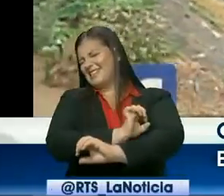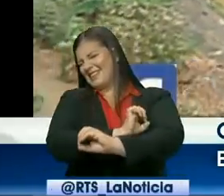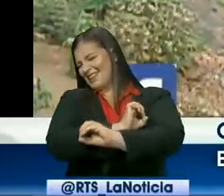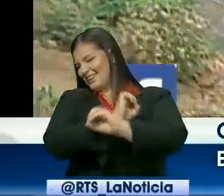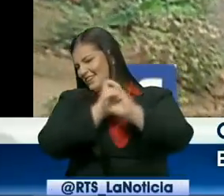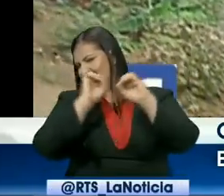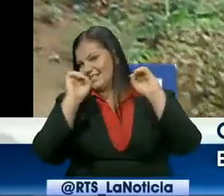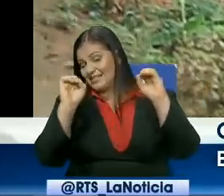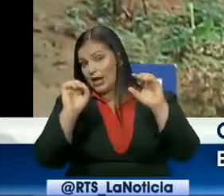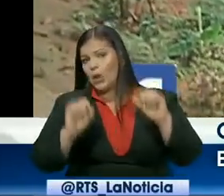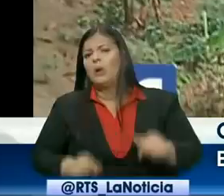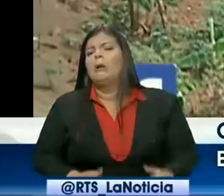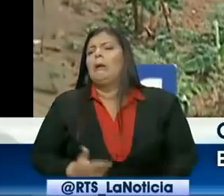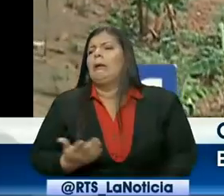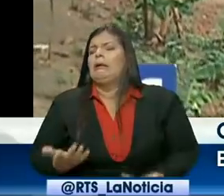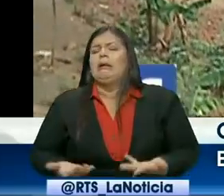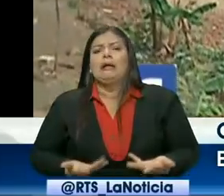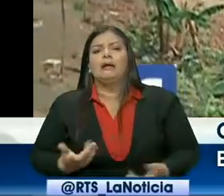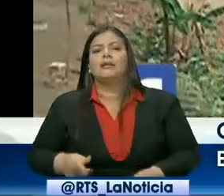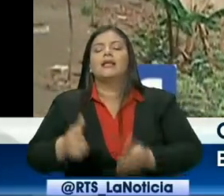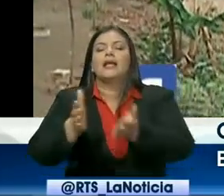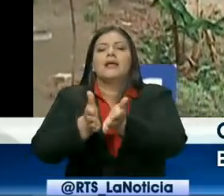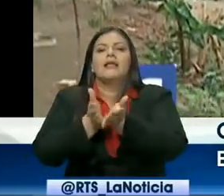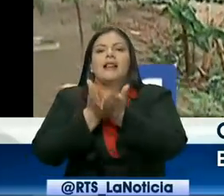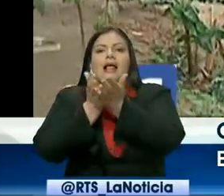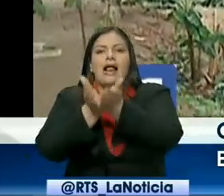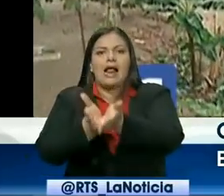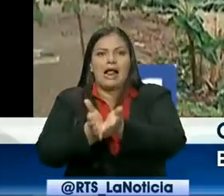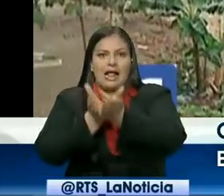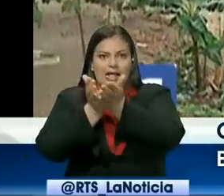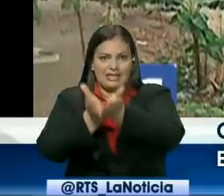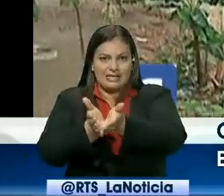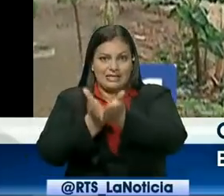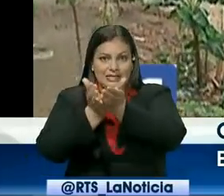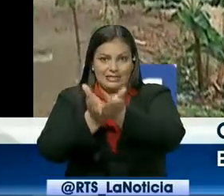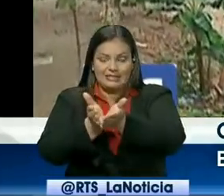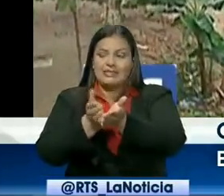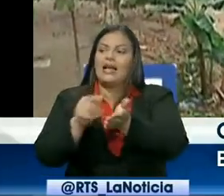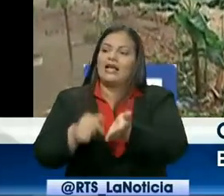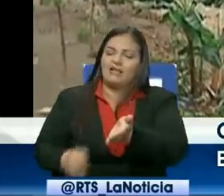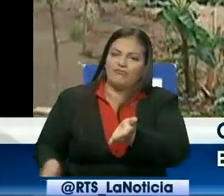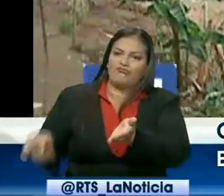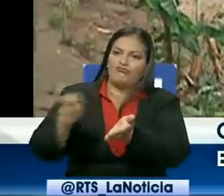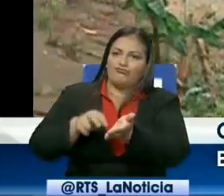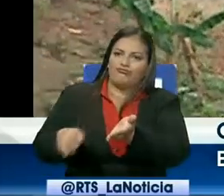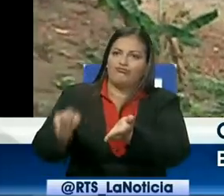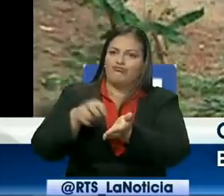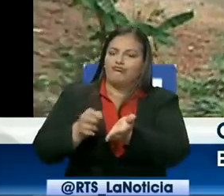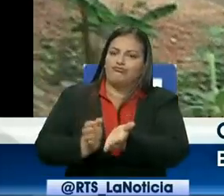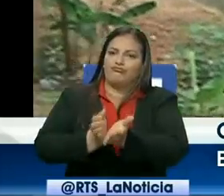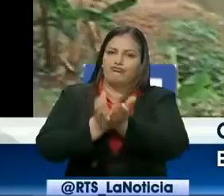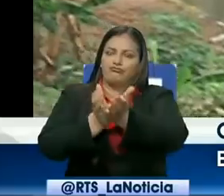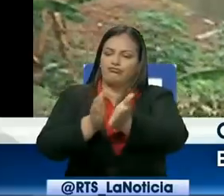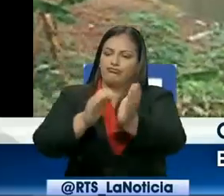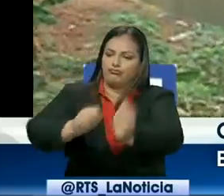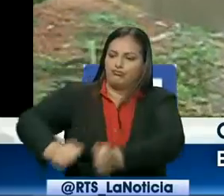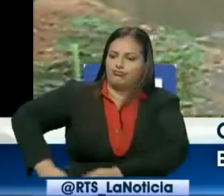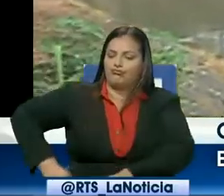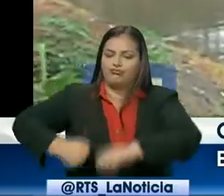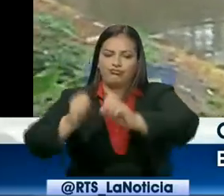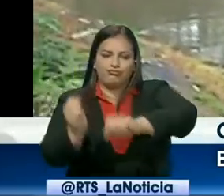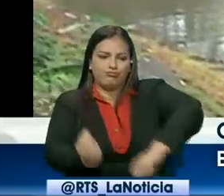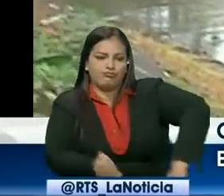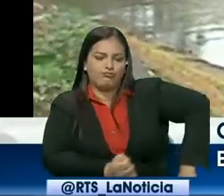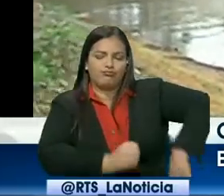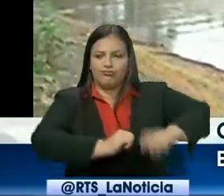Se transportaban en gabarras, en lanchas, y una de las lanchas, la cual transportaba mercadería desde Lorenzo